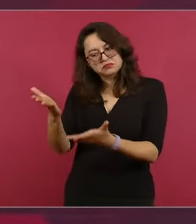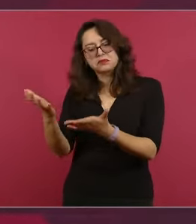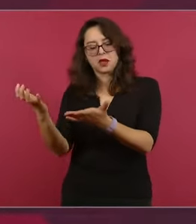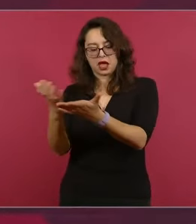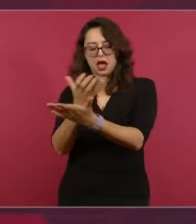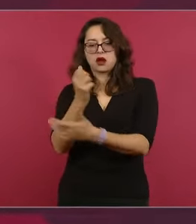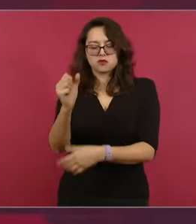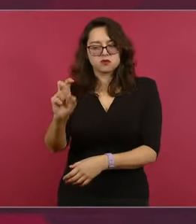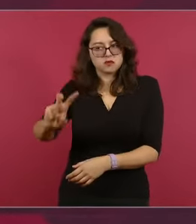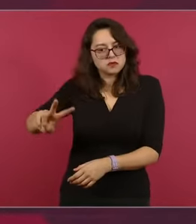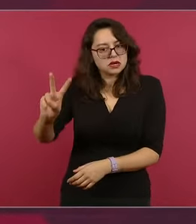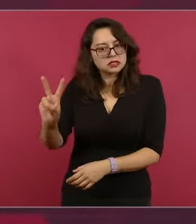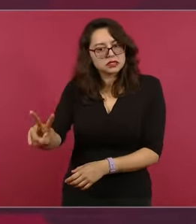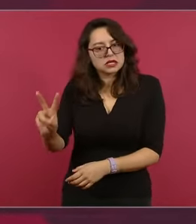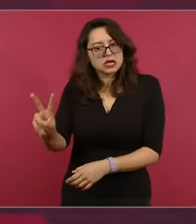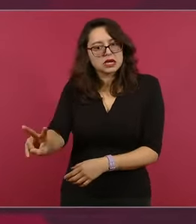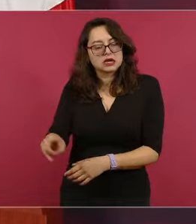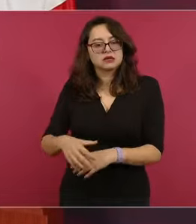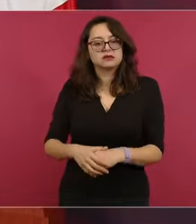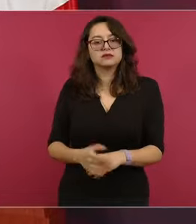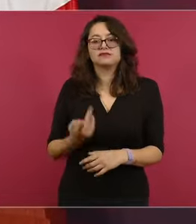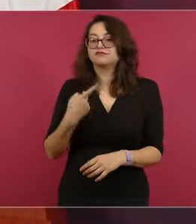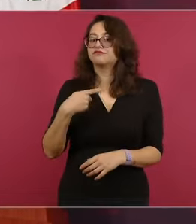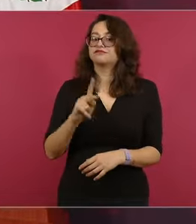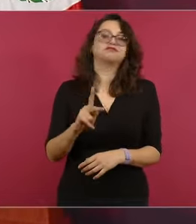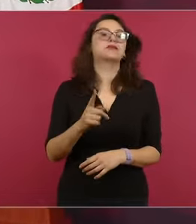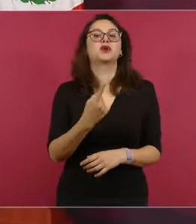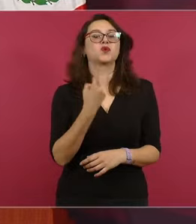reconocimiento. Sin embargo, hay